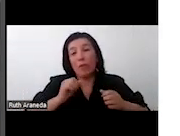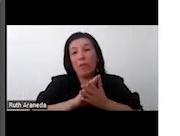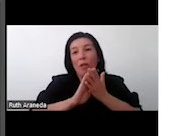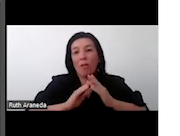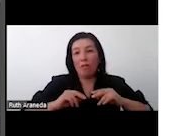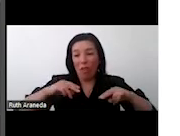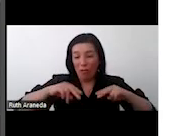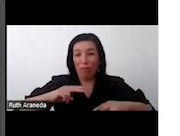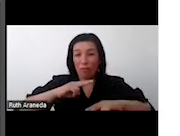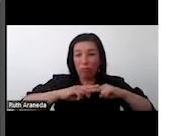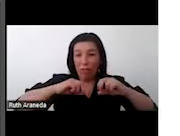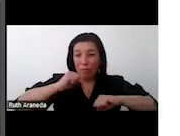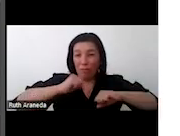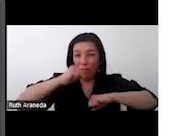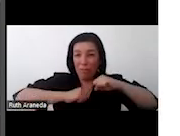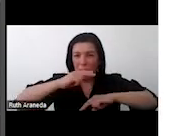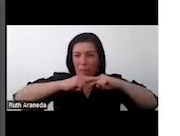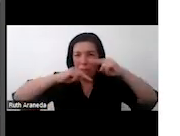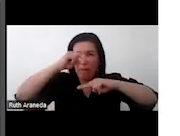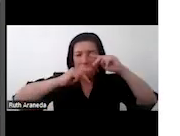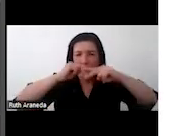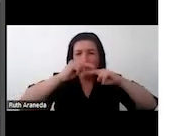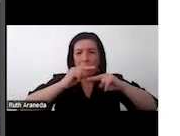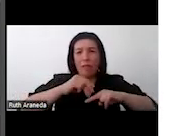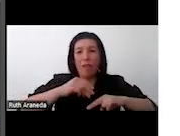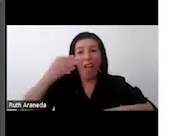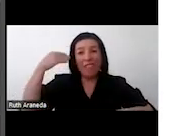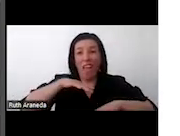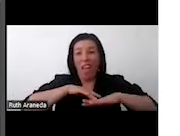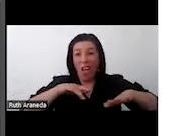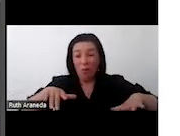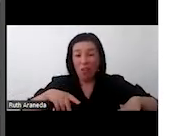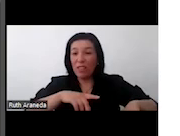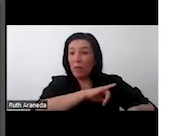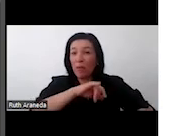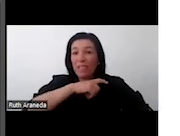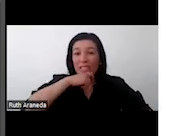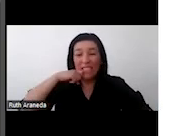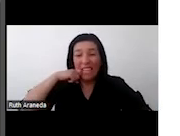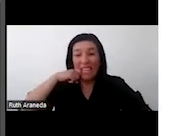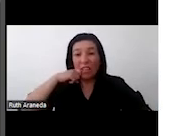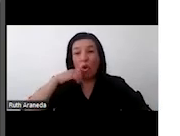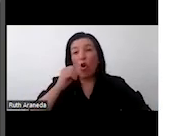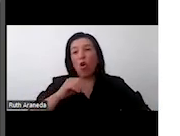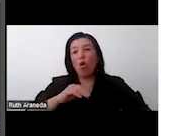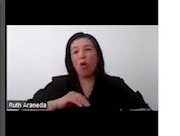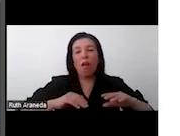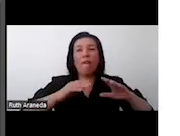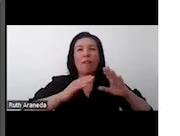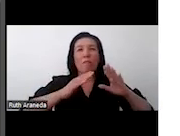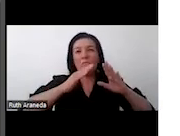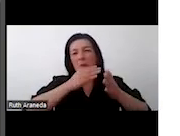que aparte de construir en ciertos como lugares donde hubo agua, también los desperdicios de construcción van a botarlos a